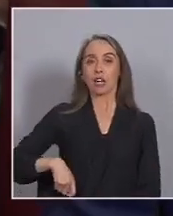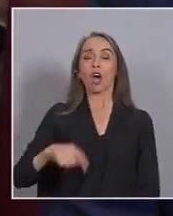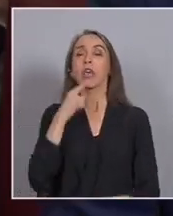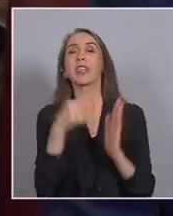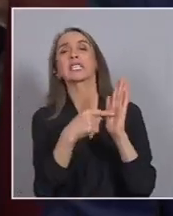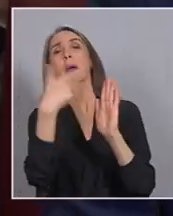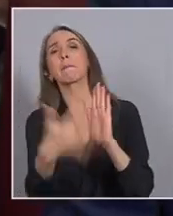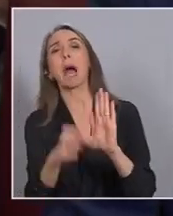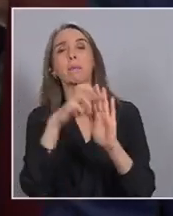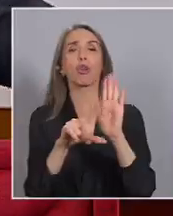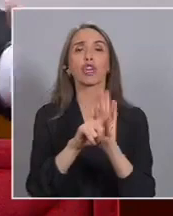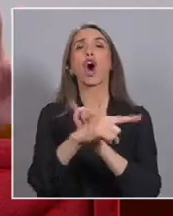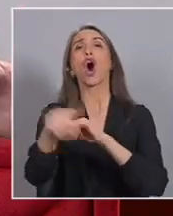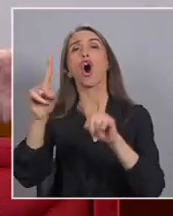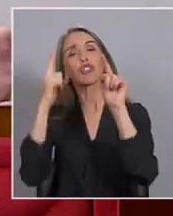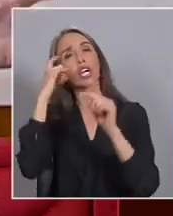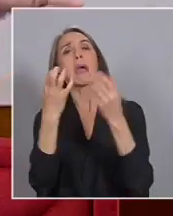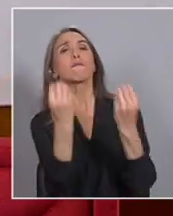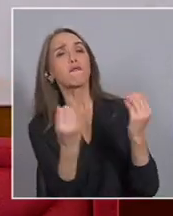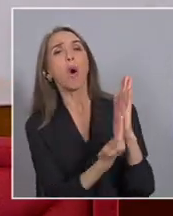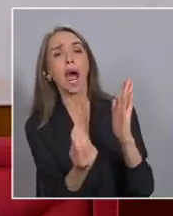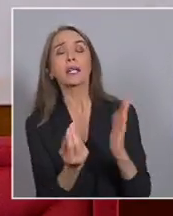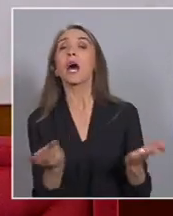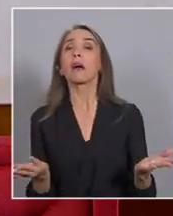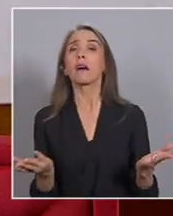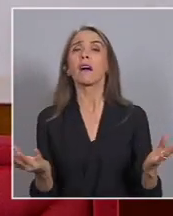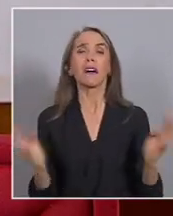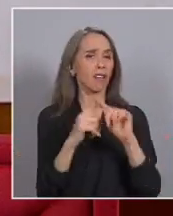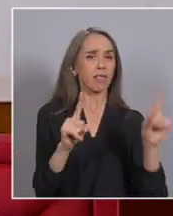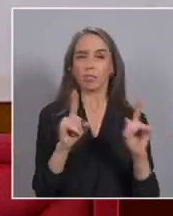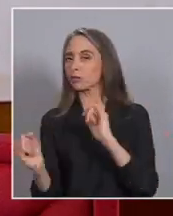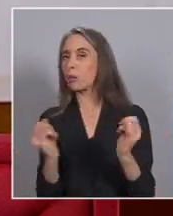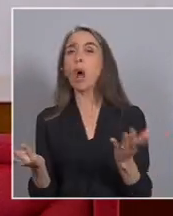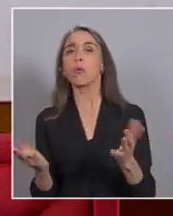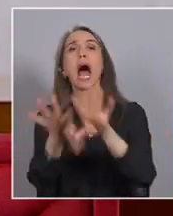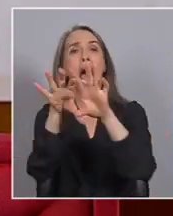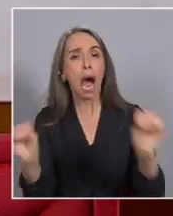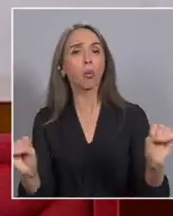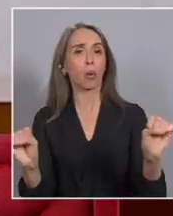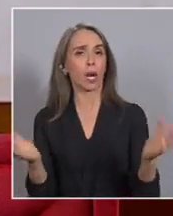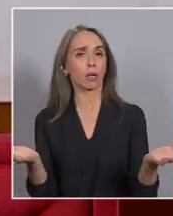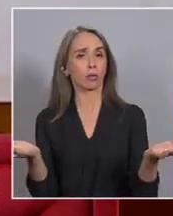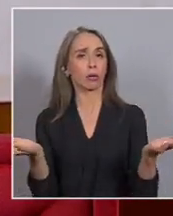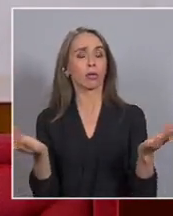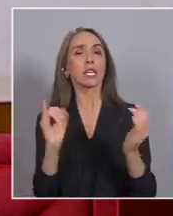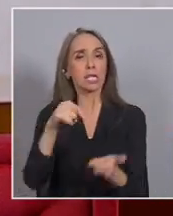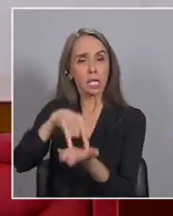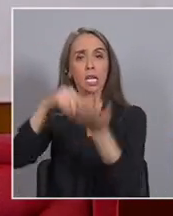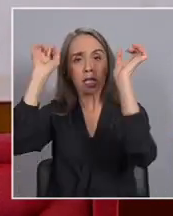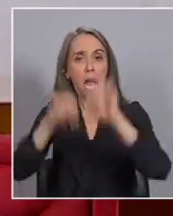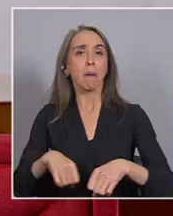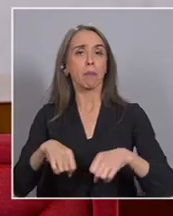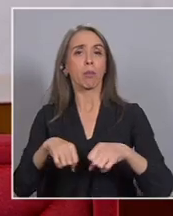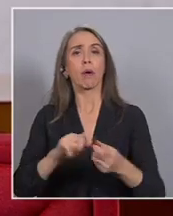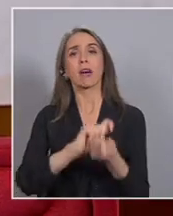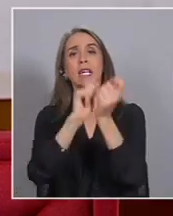mala, otros que creen que es buena. Tenemos que ponernos de acuerdo y sacar la reforma de pensiones.